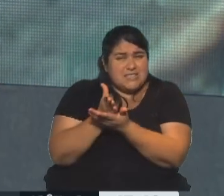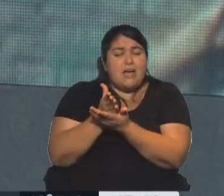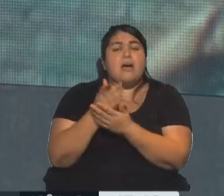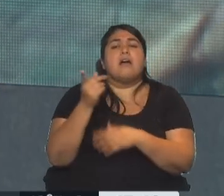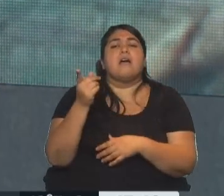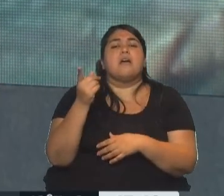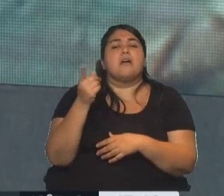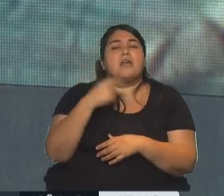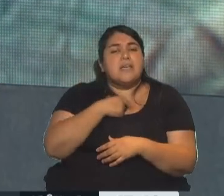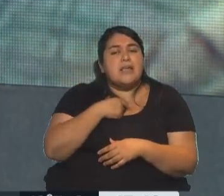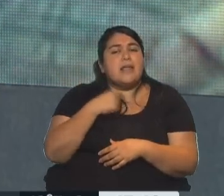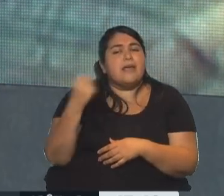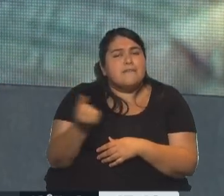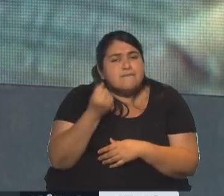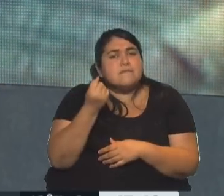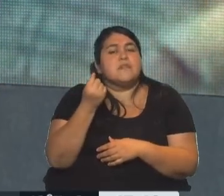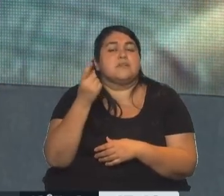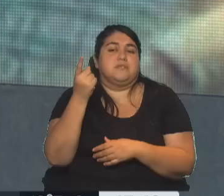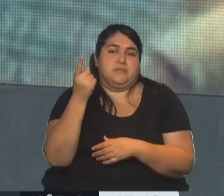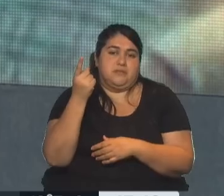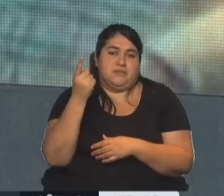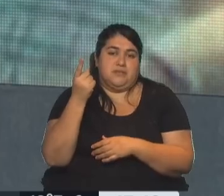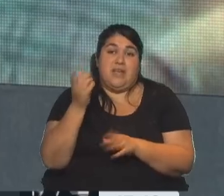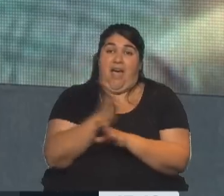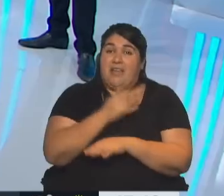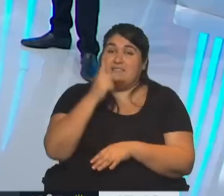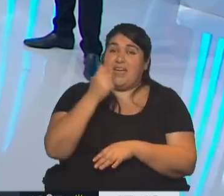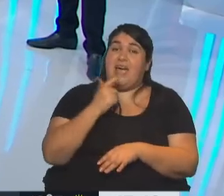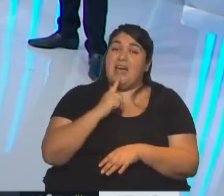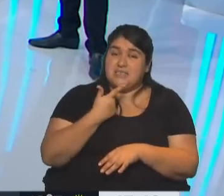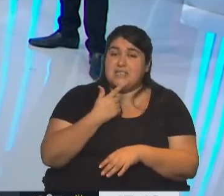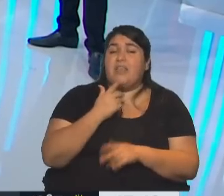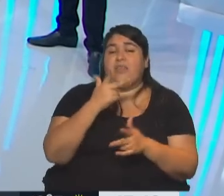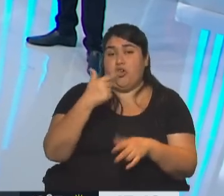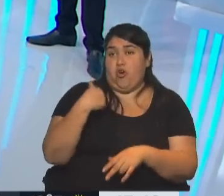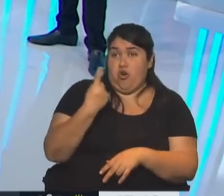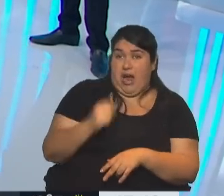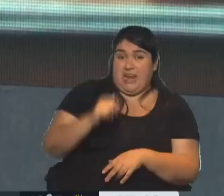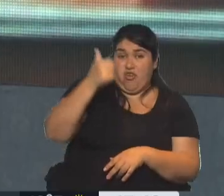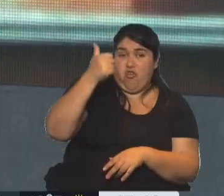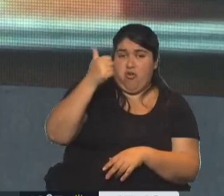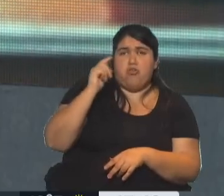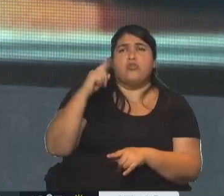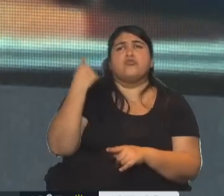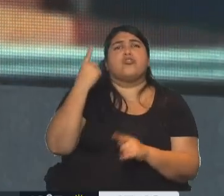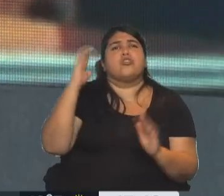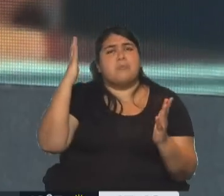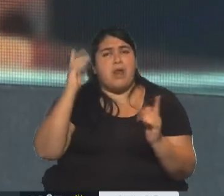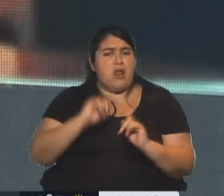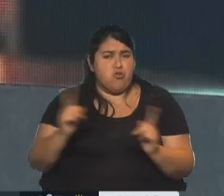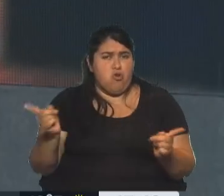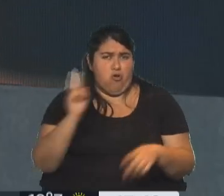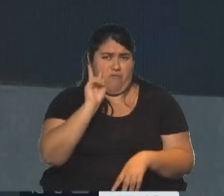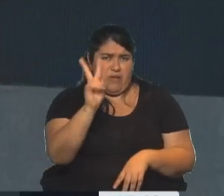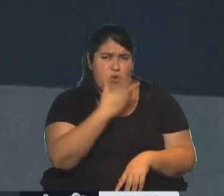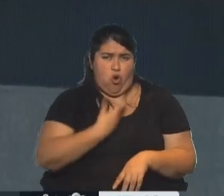narrativa llegar al chileno, porque ¿qué fue lo primero que dijo José Antonio Kast cuando ganó? Dijo, bueno, esto no es para celebrar, esto es un gobierno que